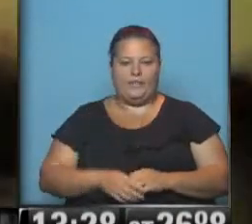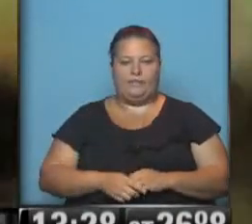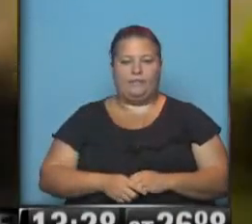de hecho